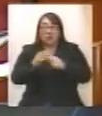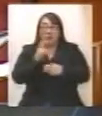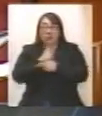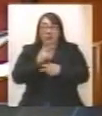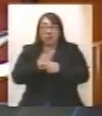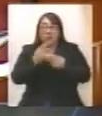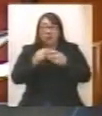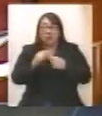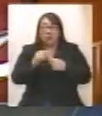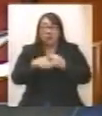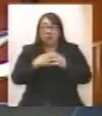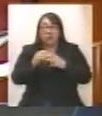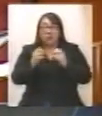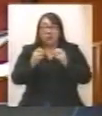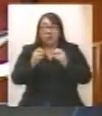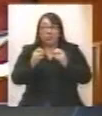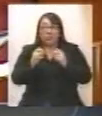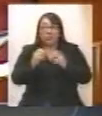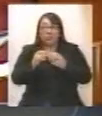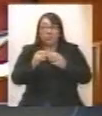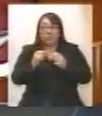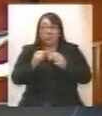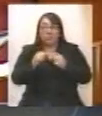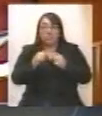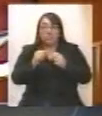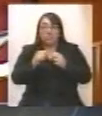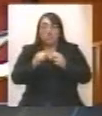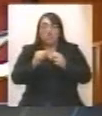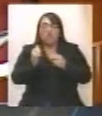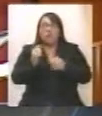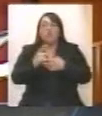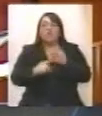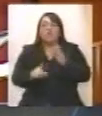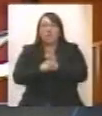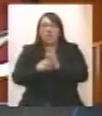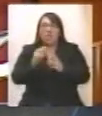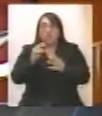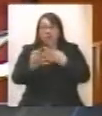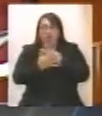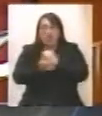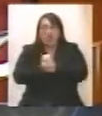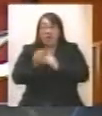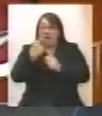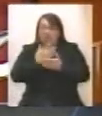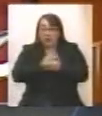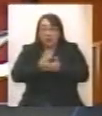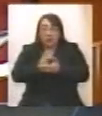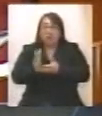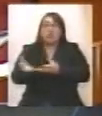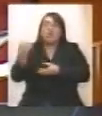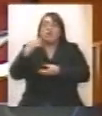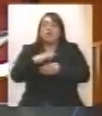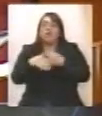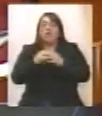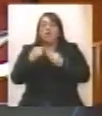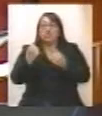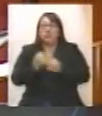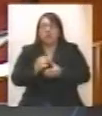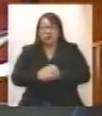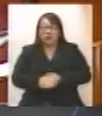y tratamiento de adolescentes en conflicto con la ley penal, para reorientarlos y reinsertarlos en la